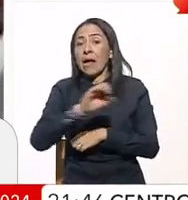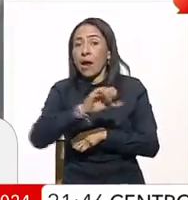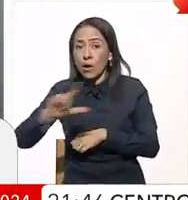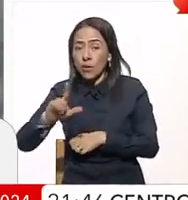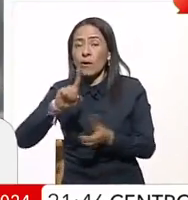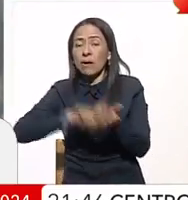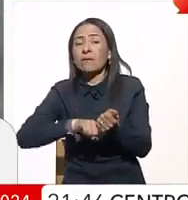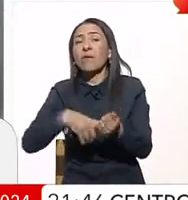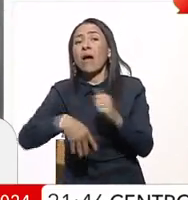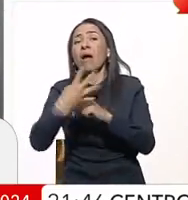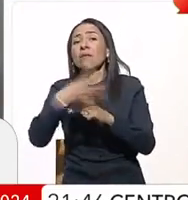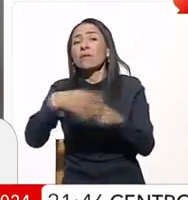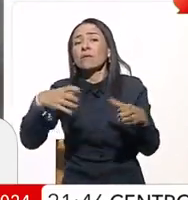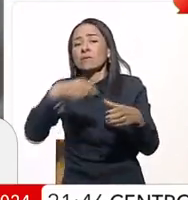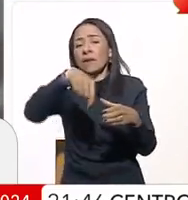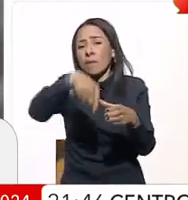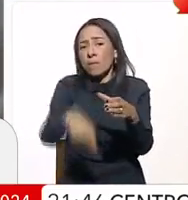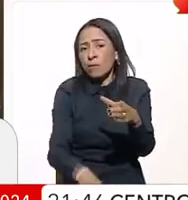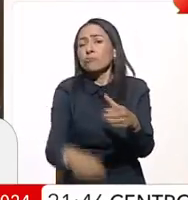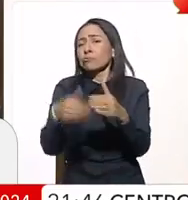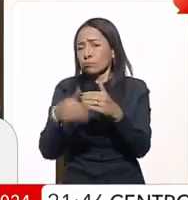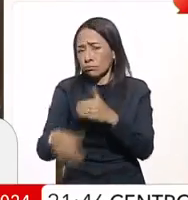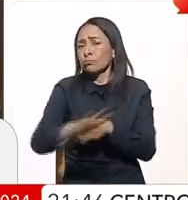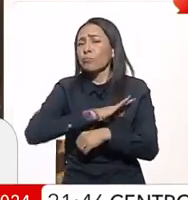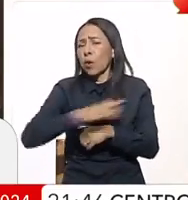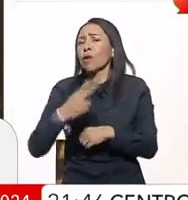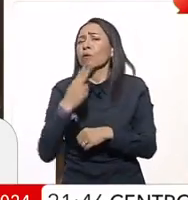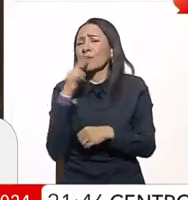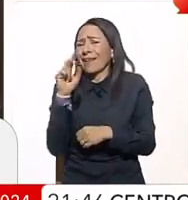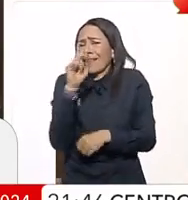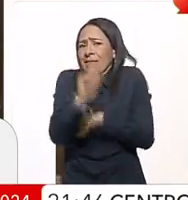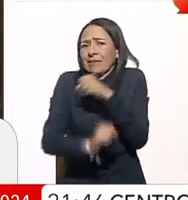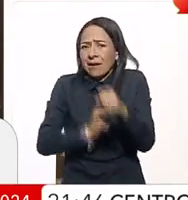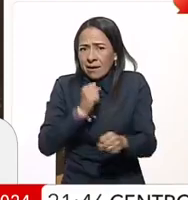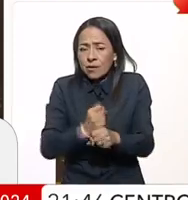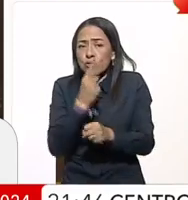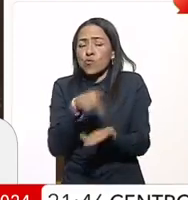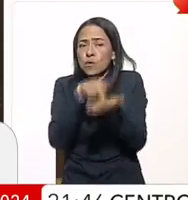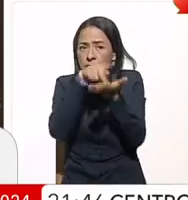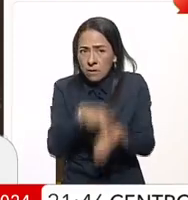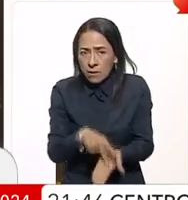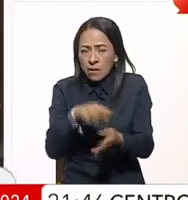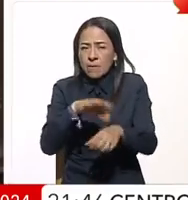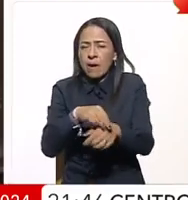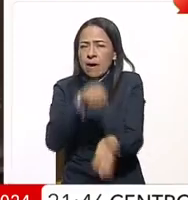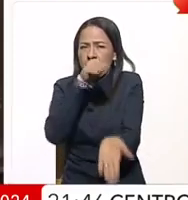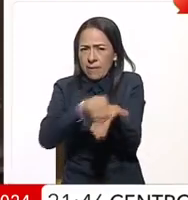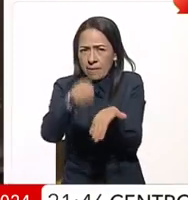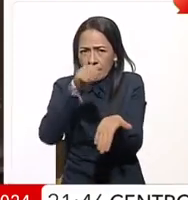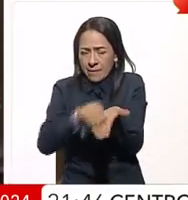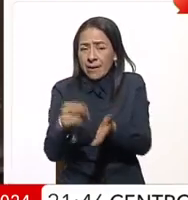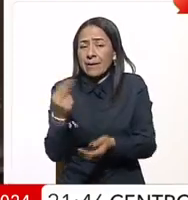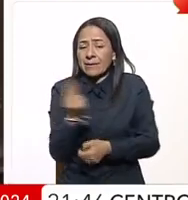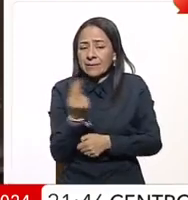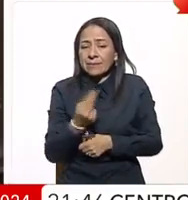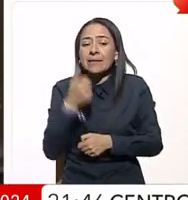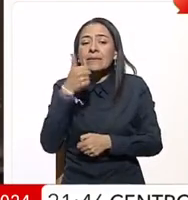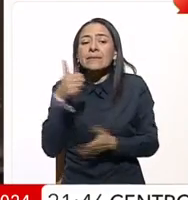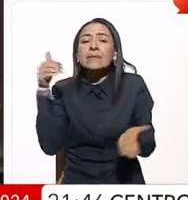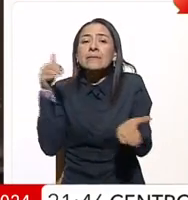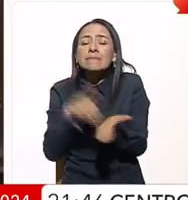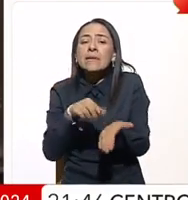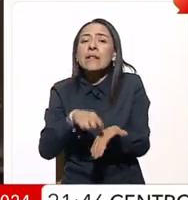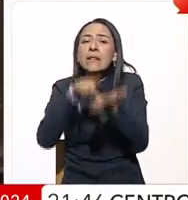su explotación por 30 años. Para producir un kilogramo de carne de cerdo se necesitan 6.000 litros de